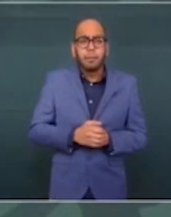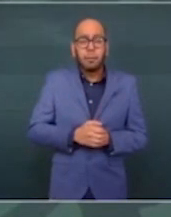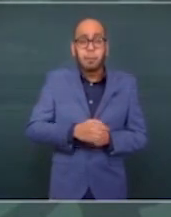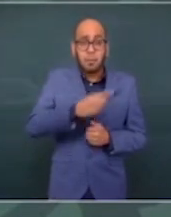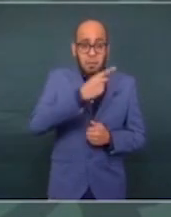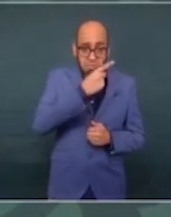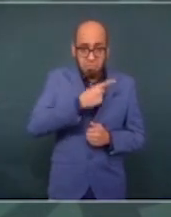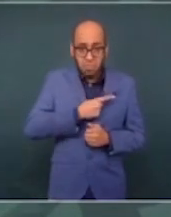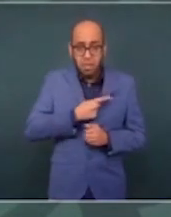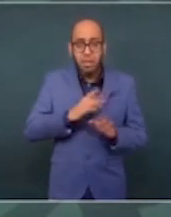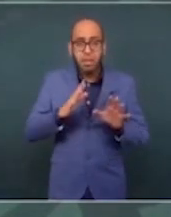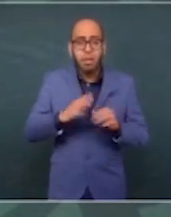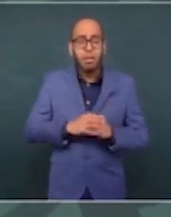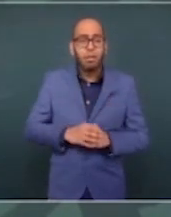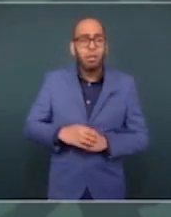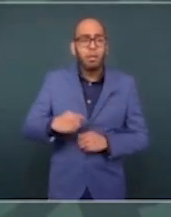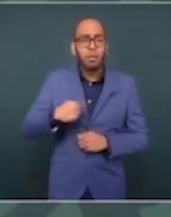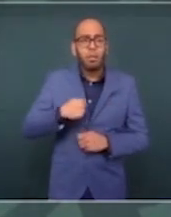sentí